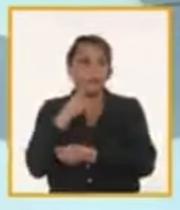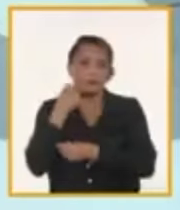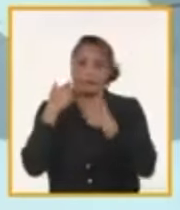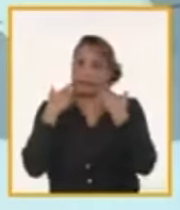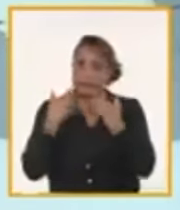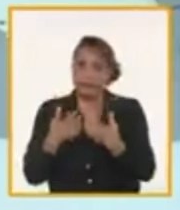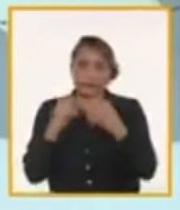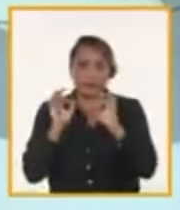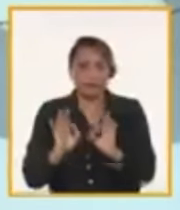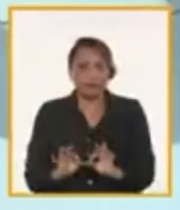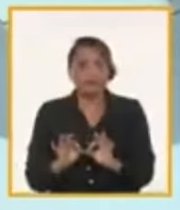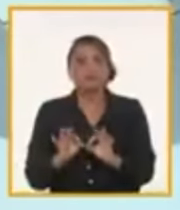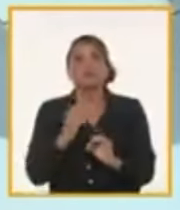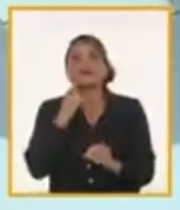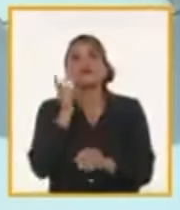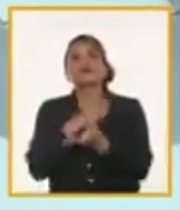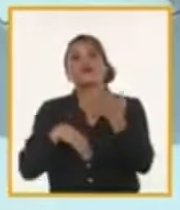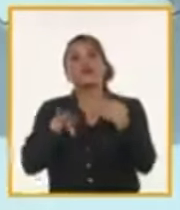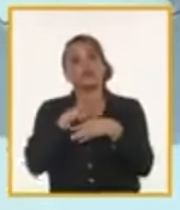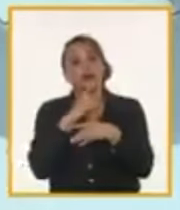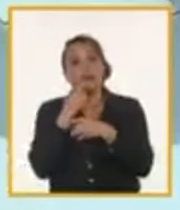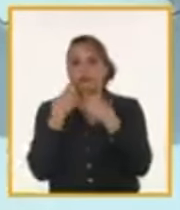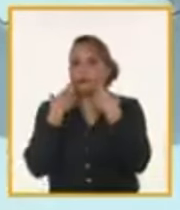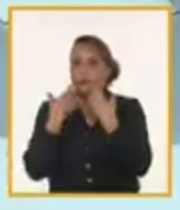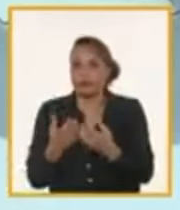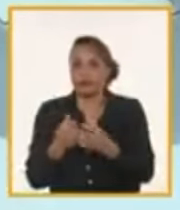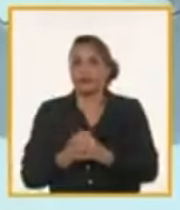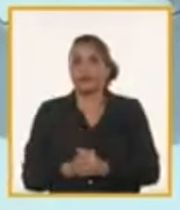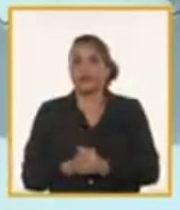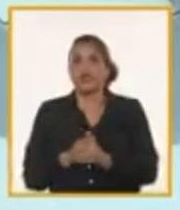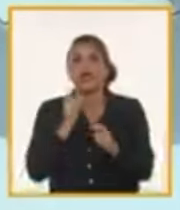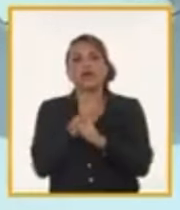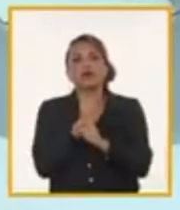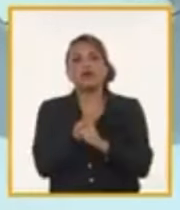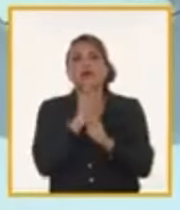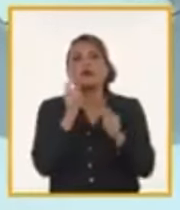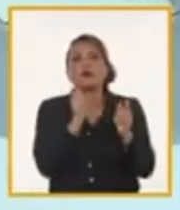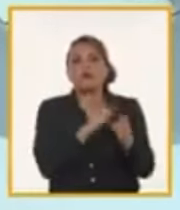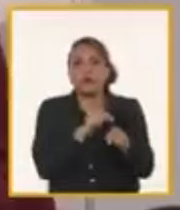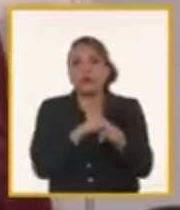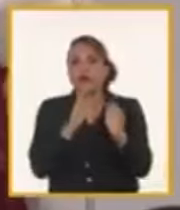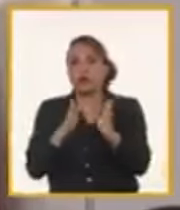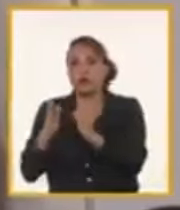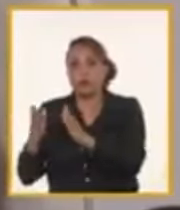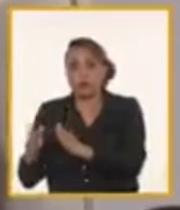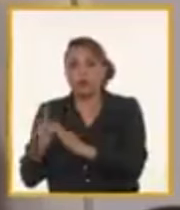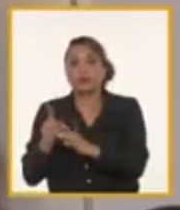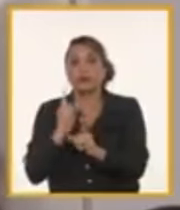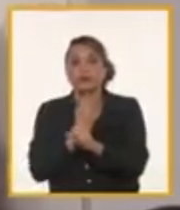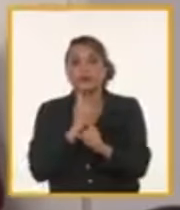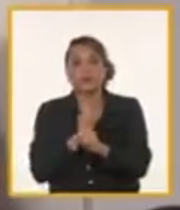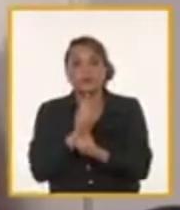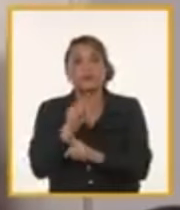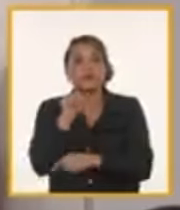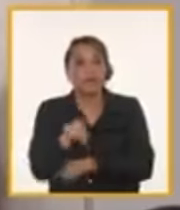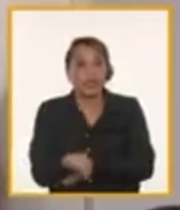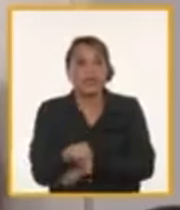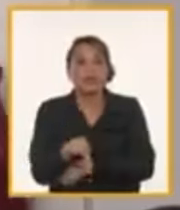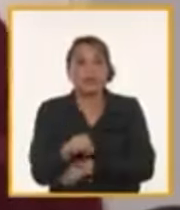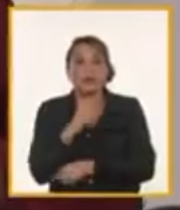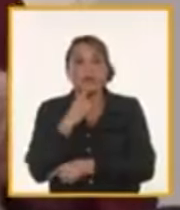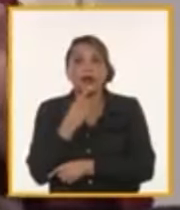más importantes es darle un nivel yo creo que se ha explotado mucho el curso por encuentro cautivo para formar fuerza de trabajo que estaba